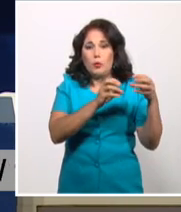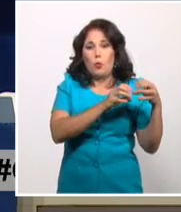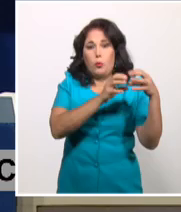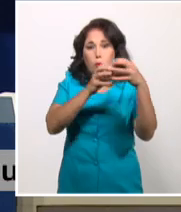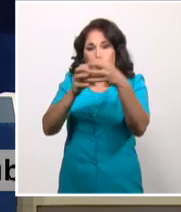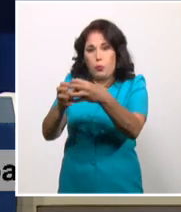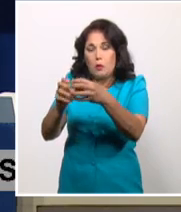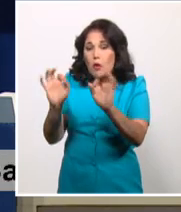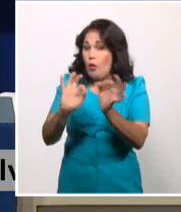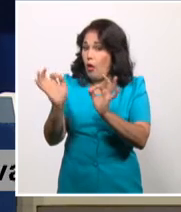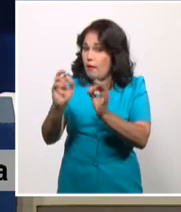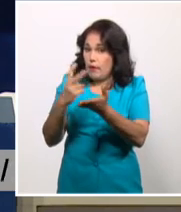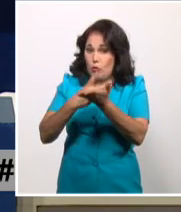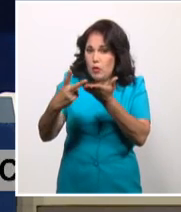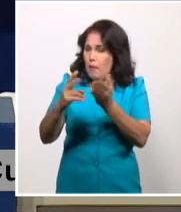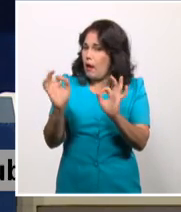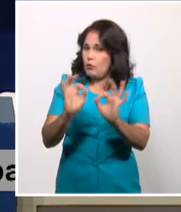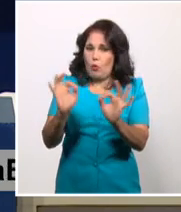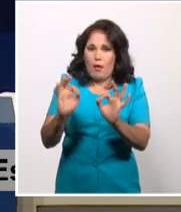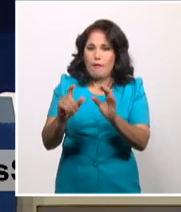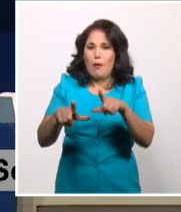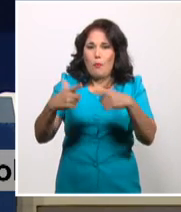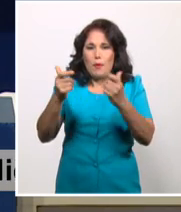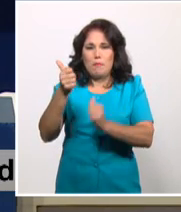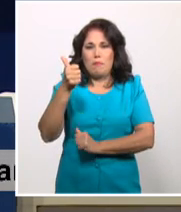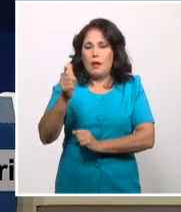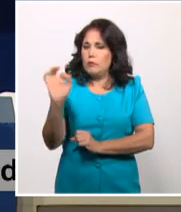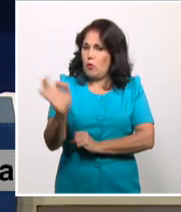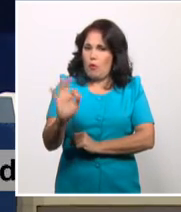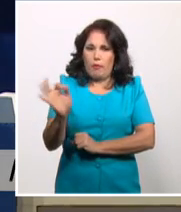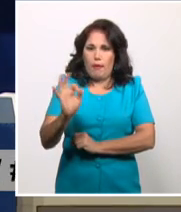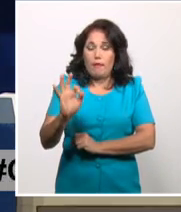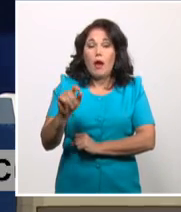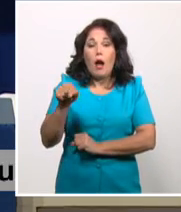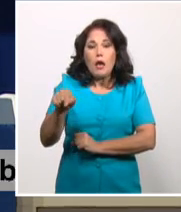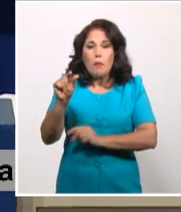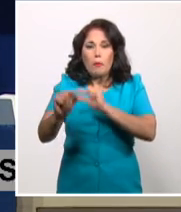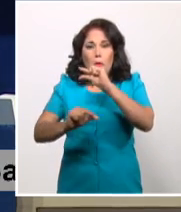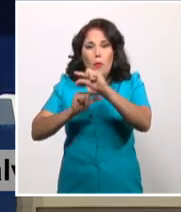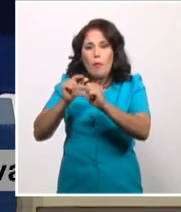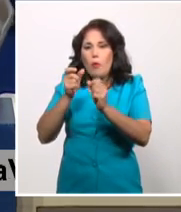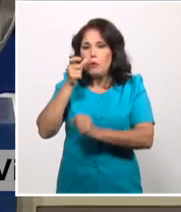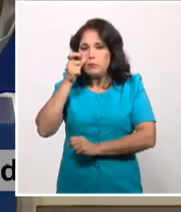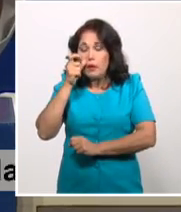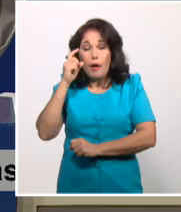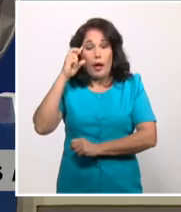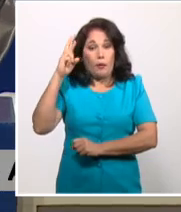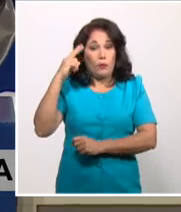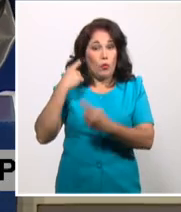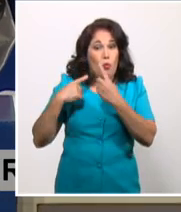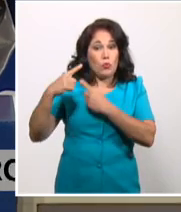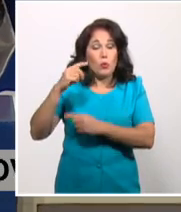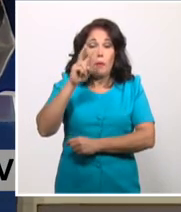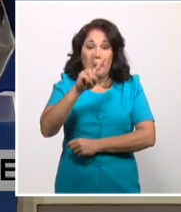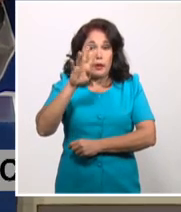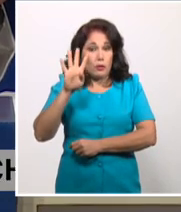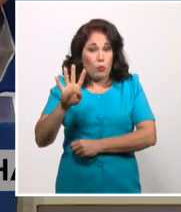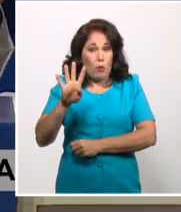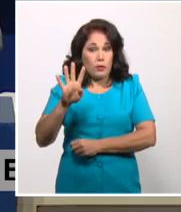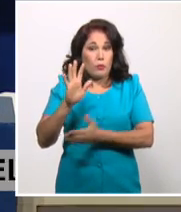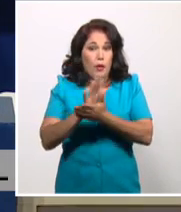no han cumplido los 14 días de evolución. Acuérdense que nosotros a partir del 24